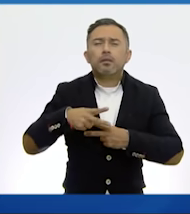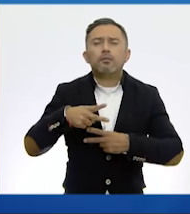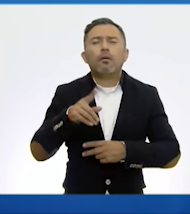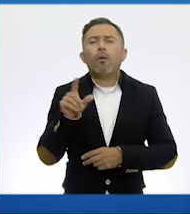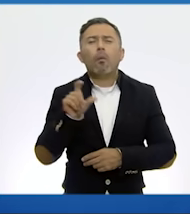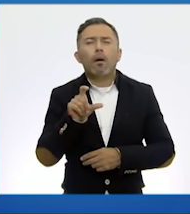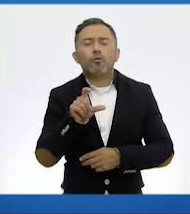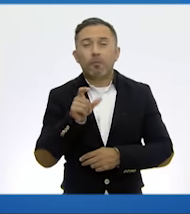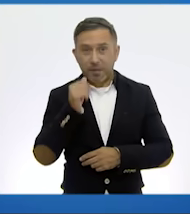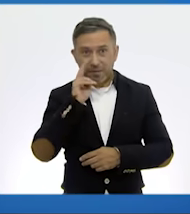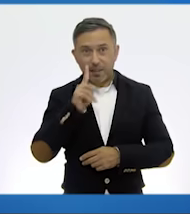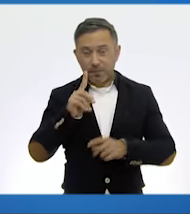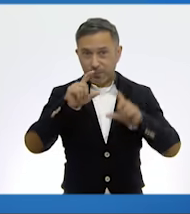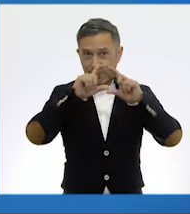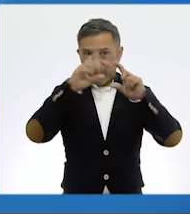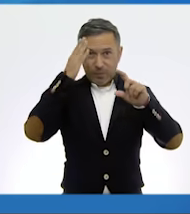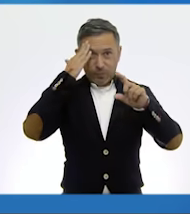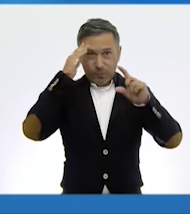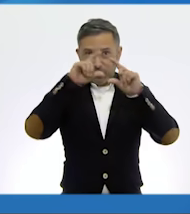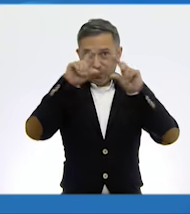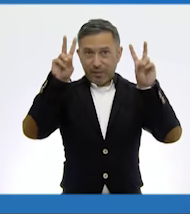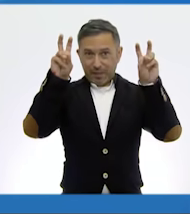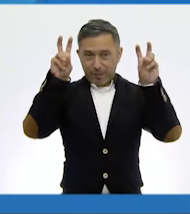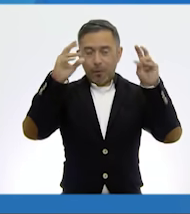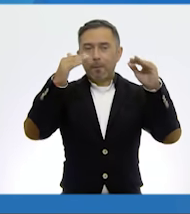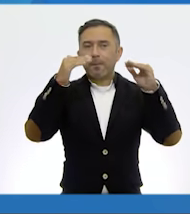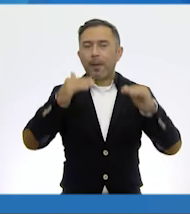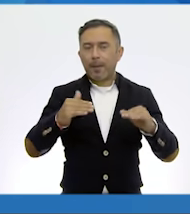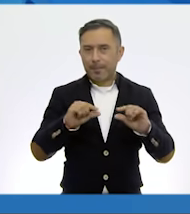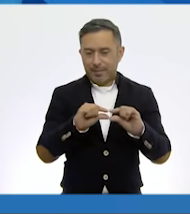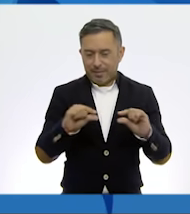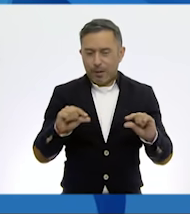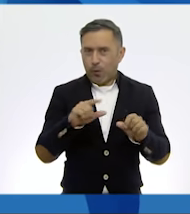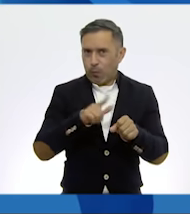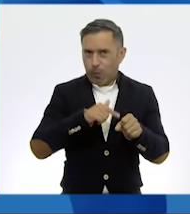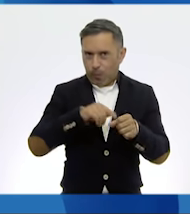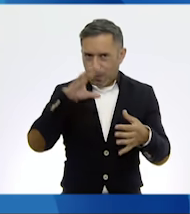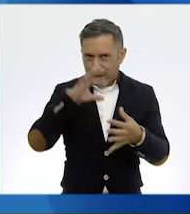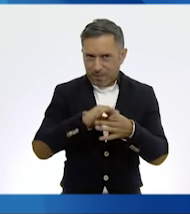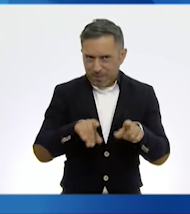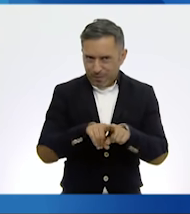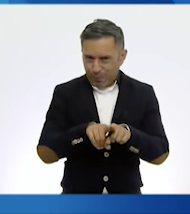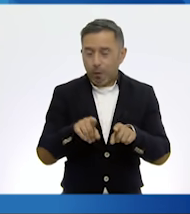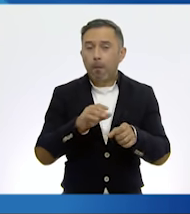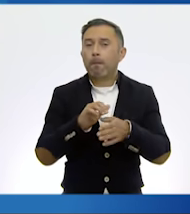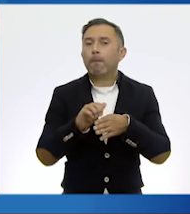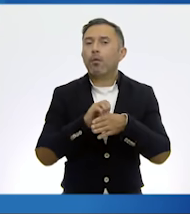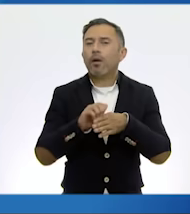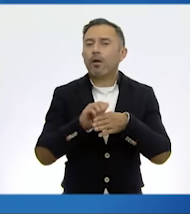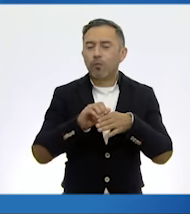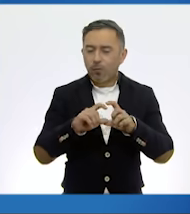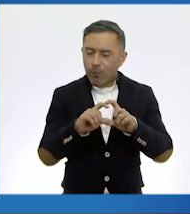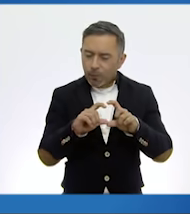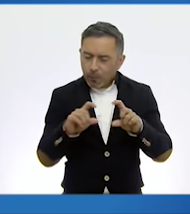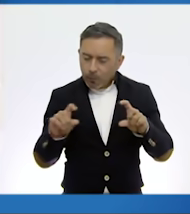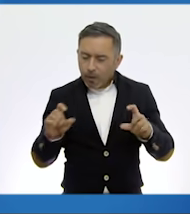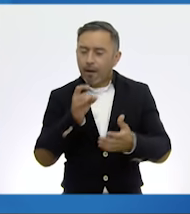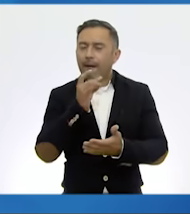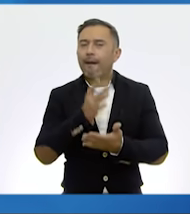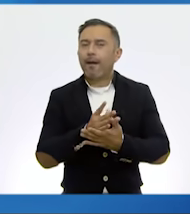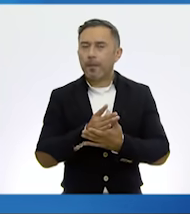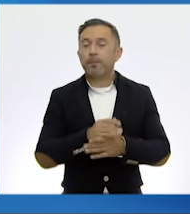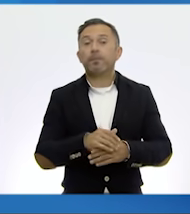y los subtítulos los tenemos más o menos en la misma letra, en color morado, para identificarlos. ¿Y en la página